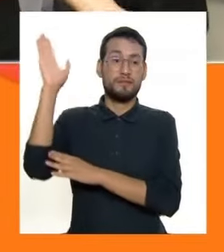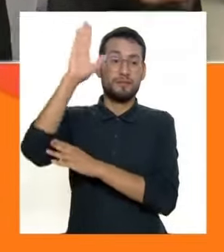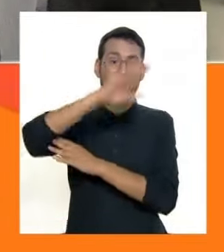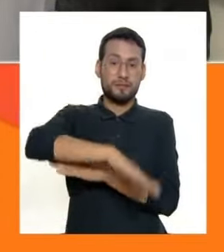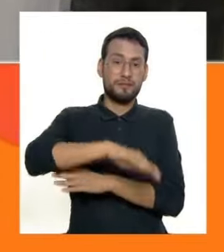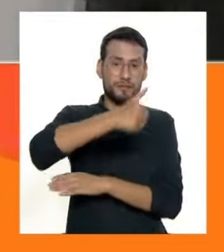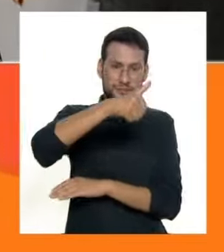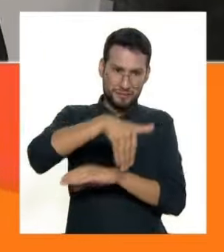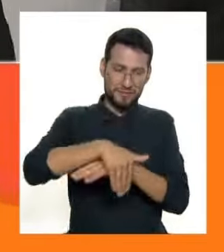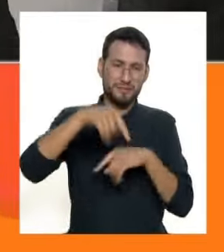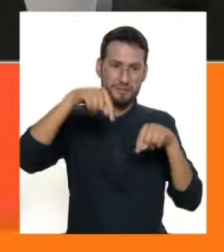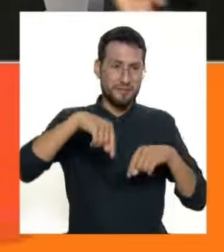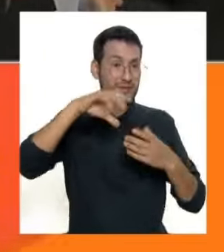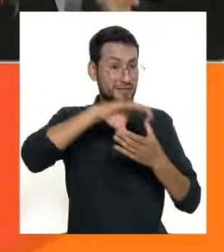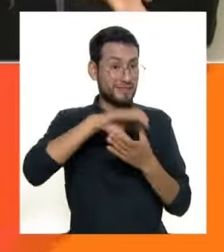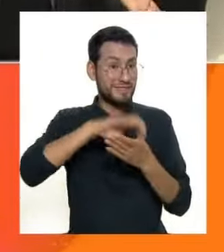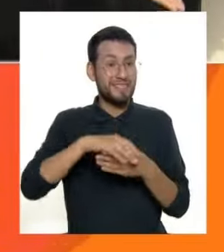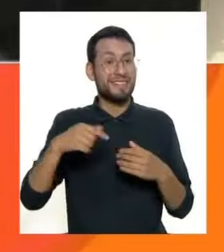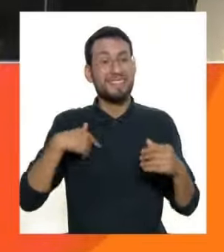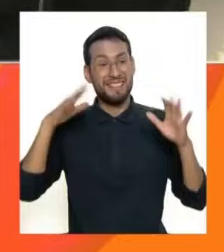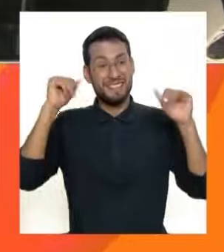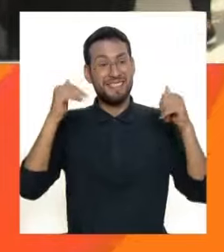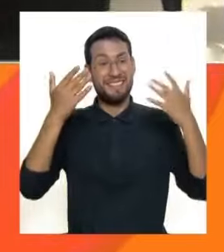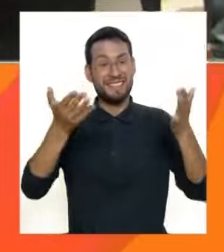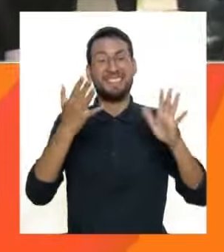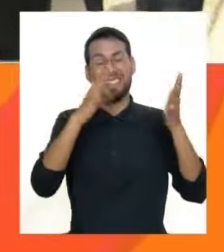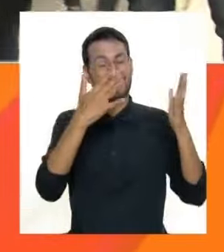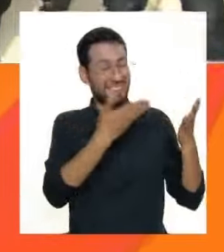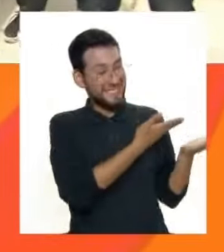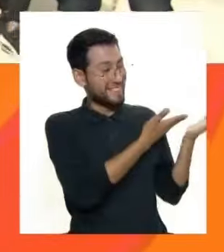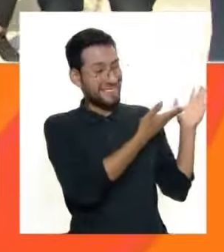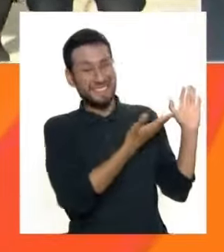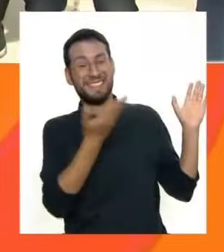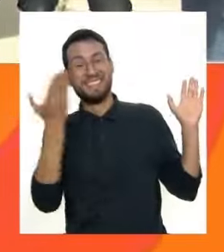10 de la noche. Aquí en Chorrillos y me despido con mi corte.